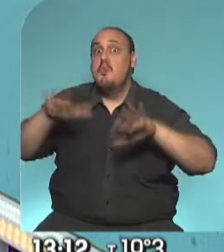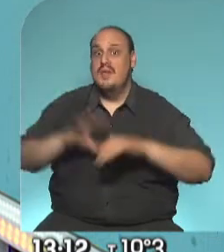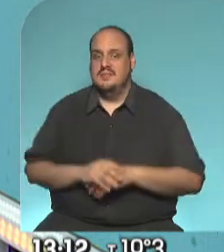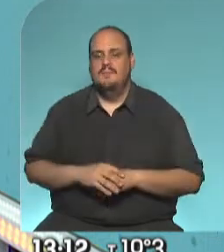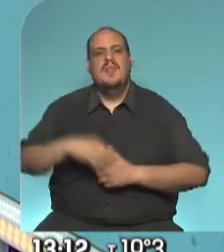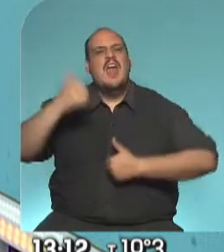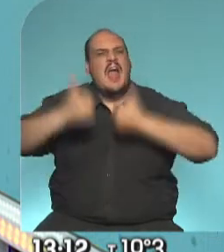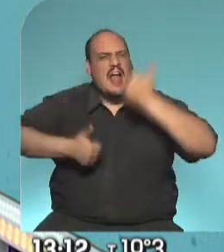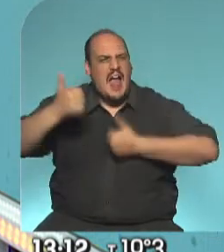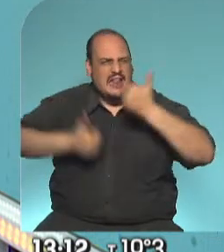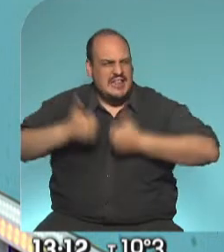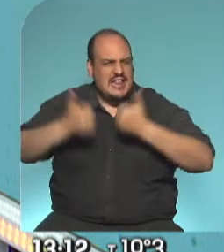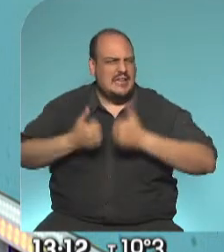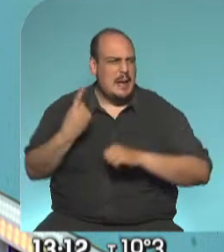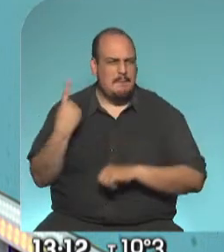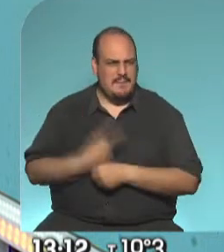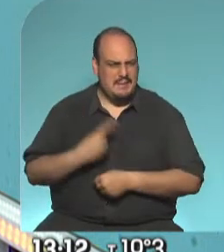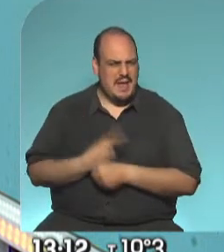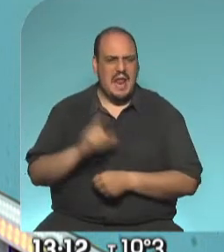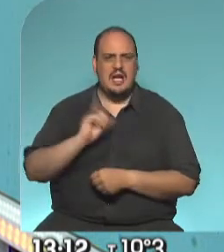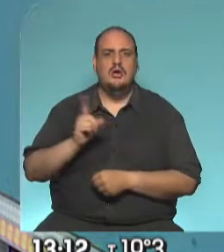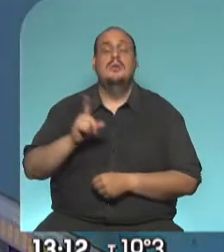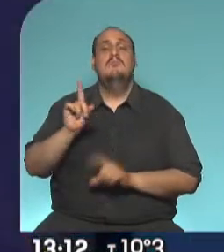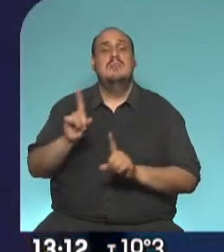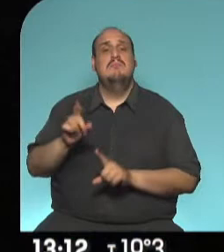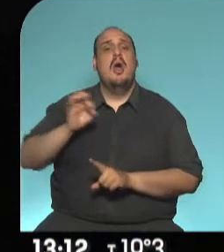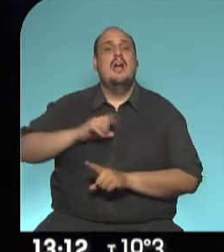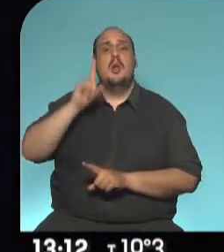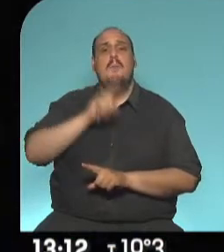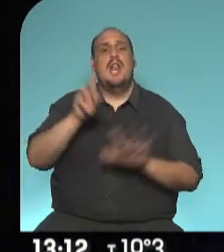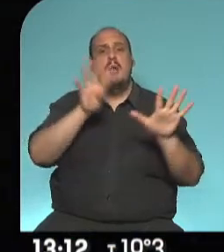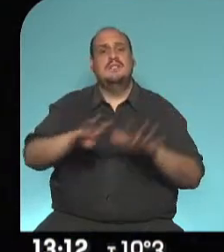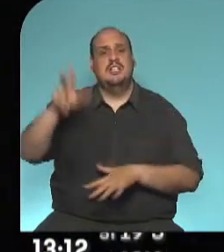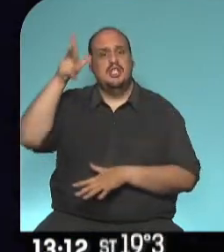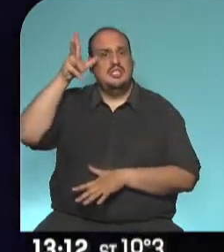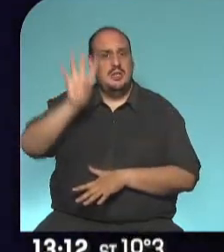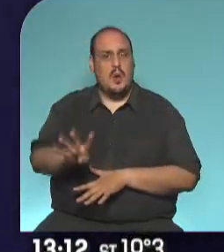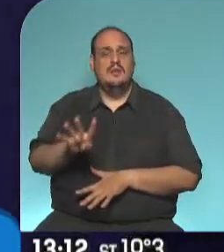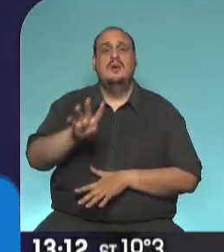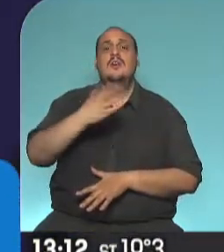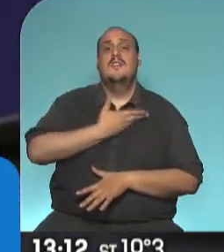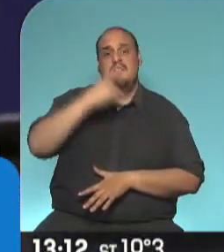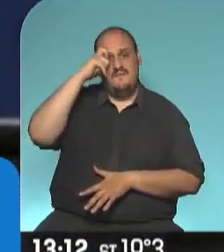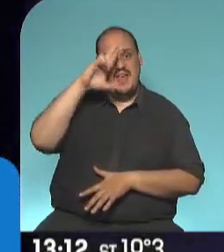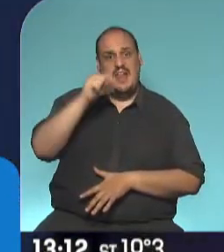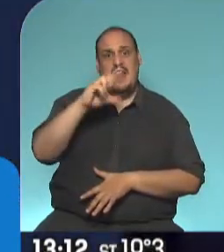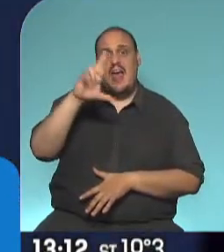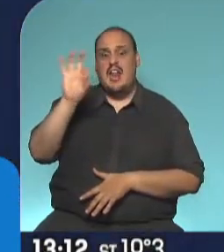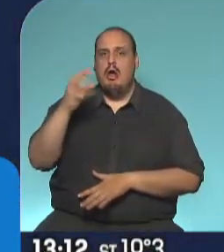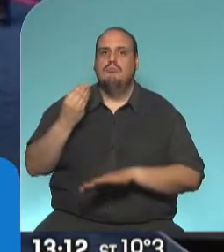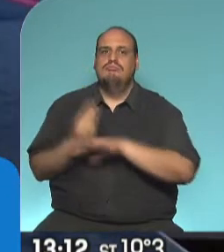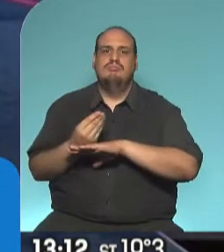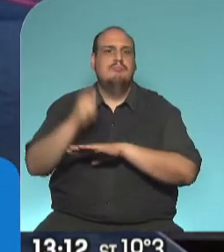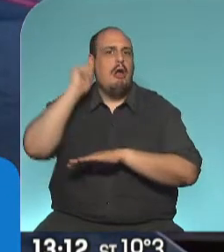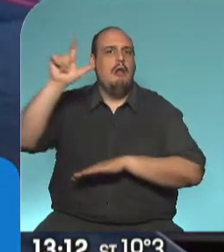candidata a vicepresidenta. Esto pasó en el año 1984, que tuvimos otra candidata, Geraldine Ferraro, que no llegó a ese